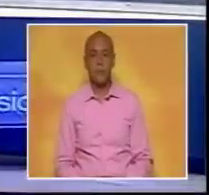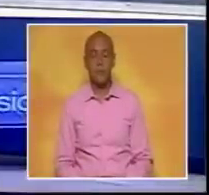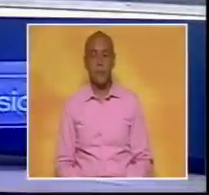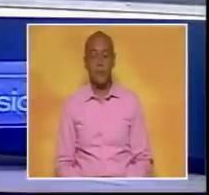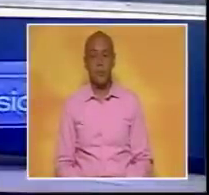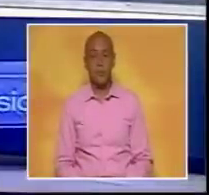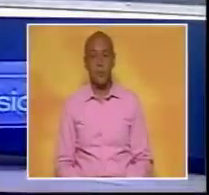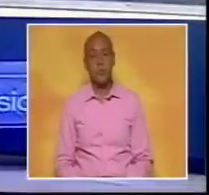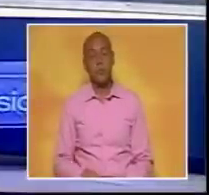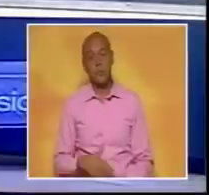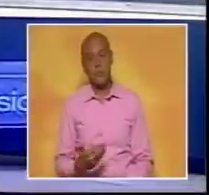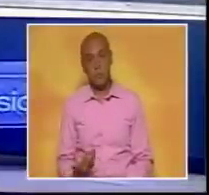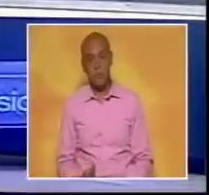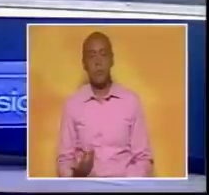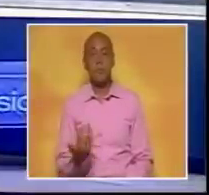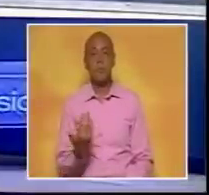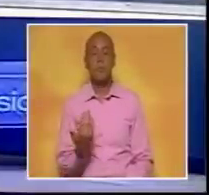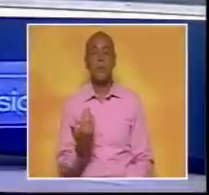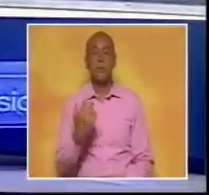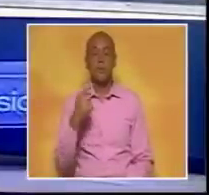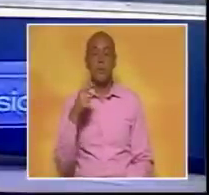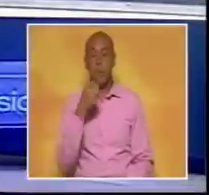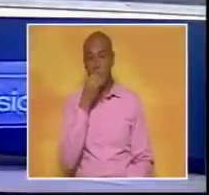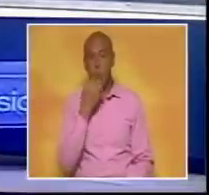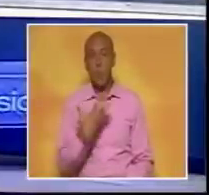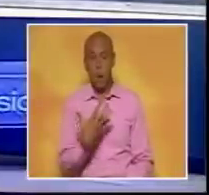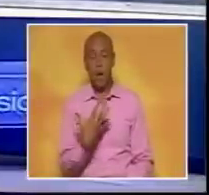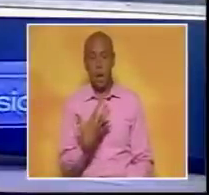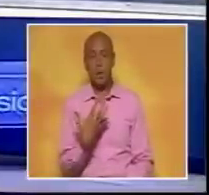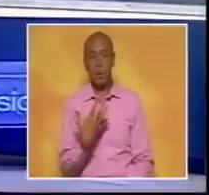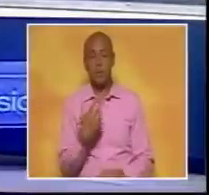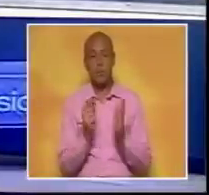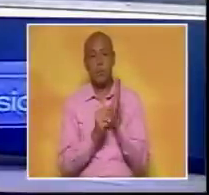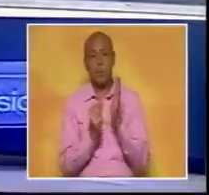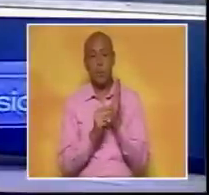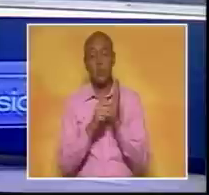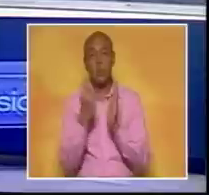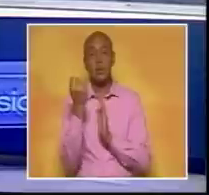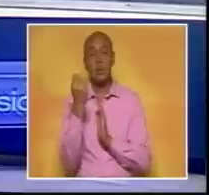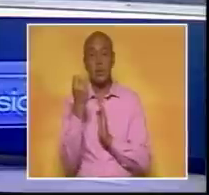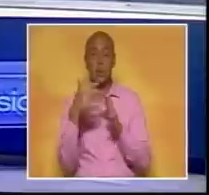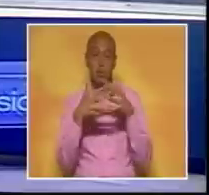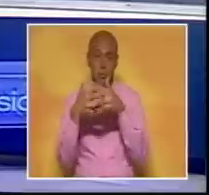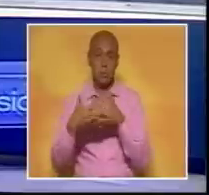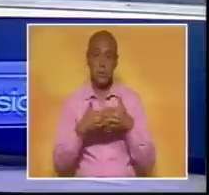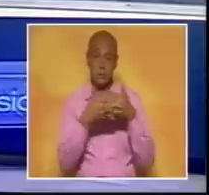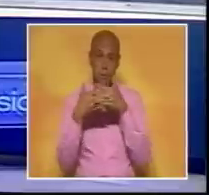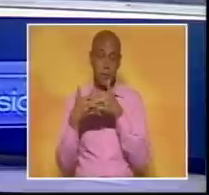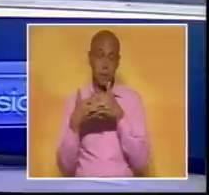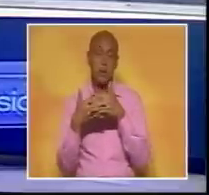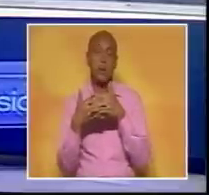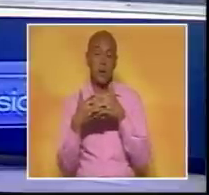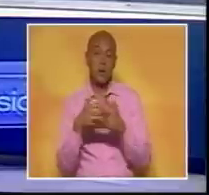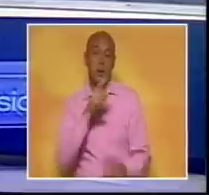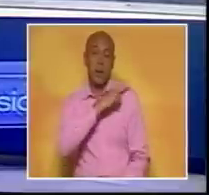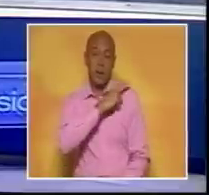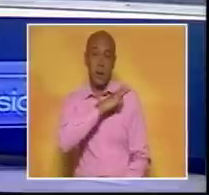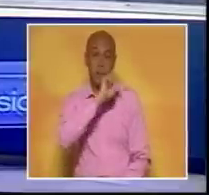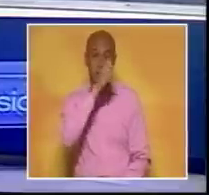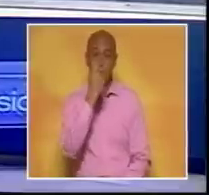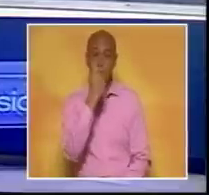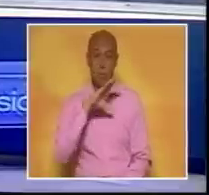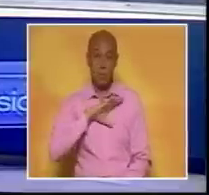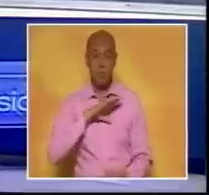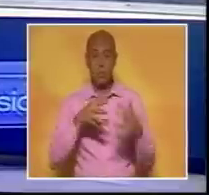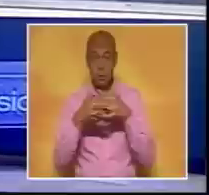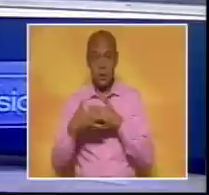Y un buen lugar se encuentra la economía de Estados Unidos, según afirmó el jefe de la Reserva Federal tras un